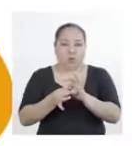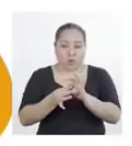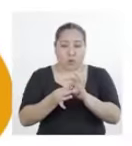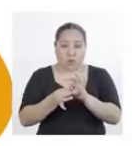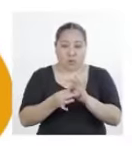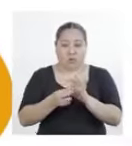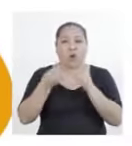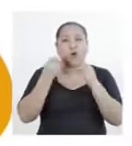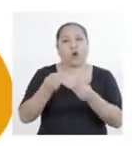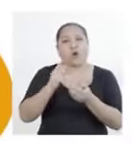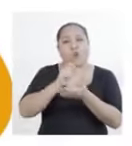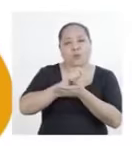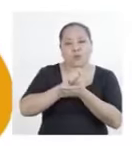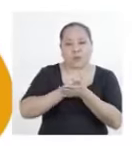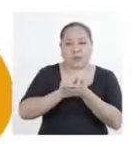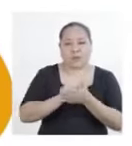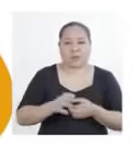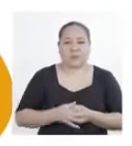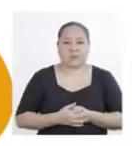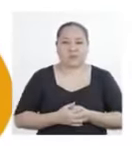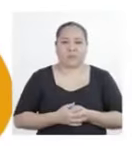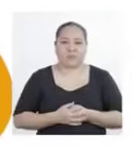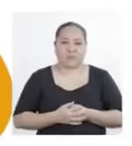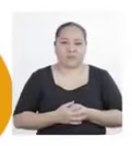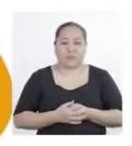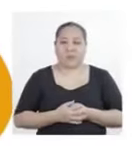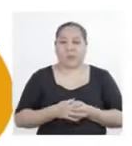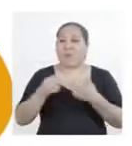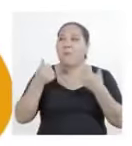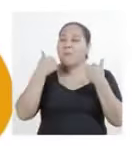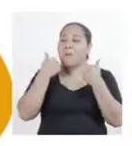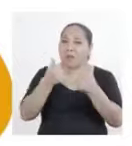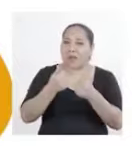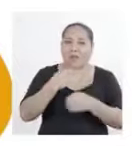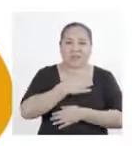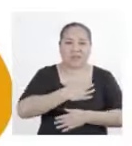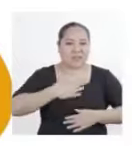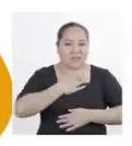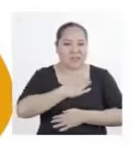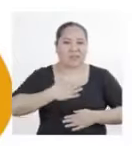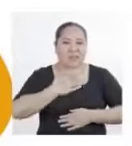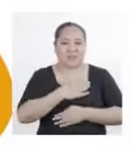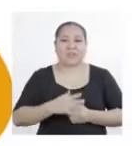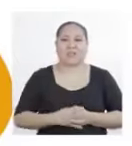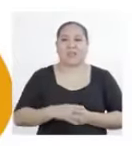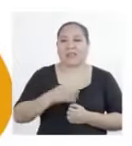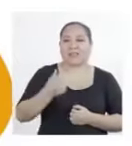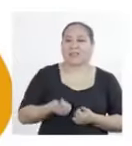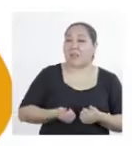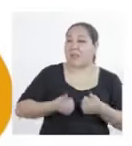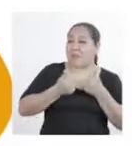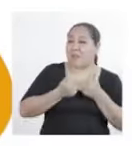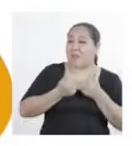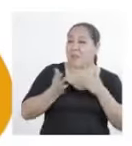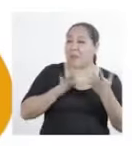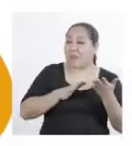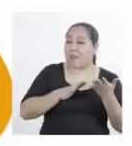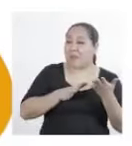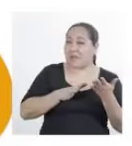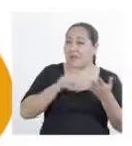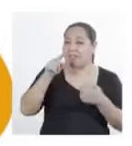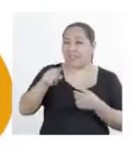la cohesión responde a cómo voy a escribir Genial Y lo más divertido Es de vida o